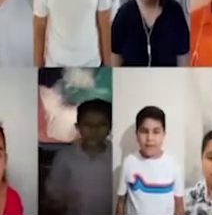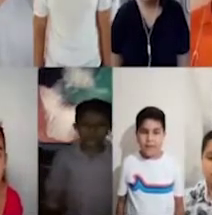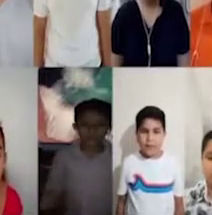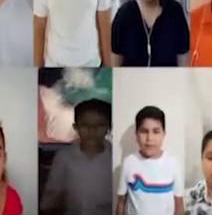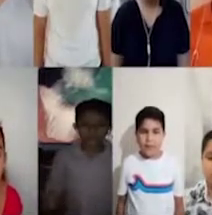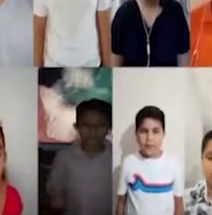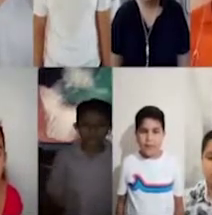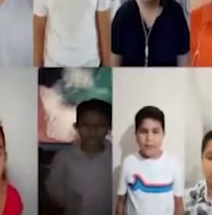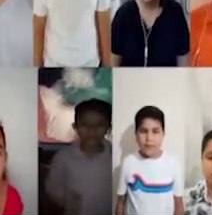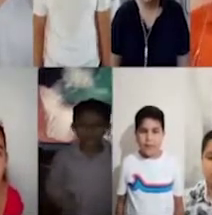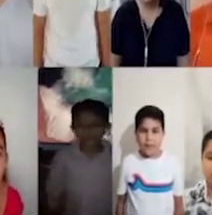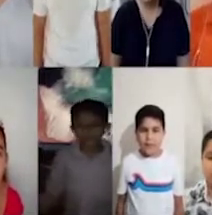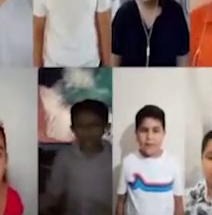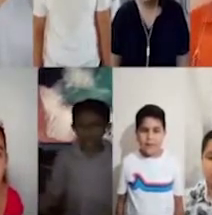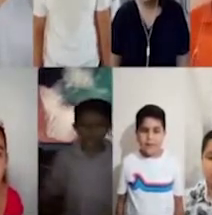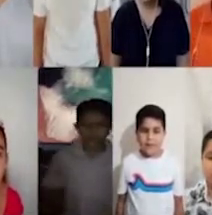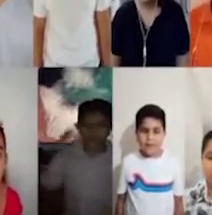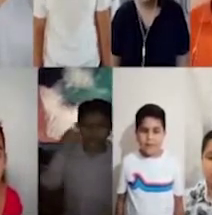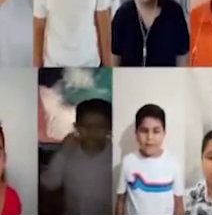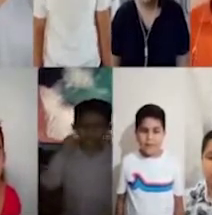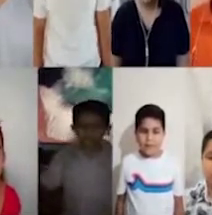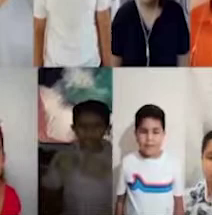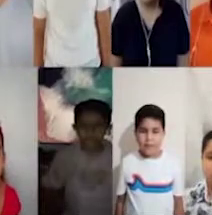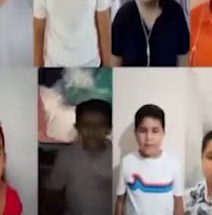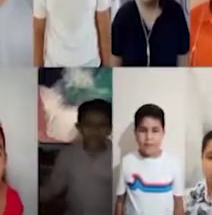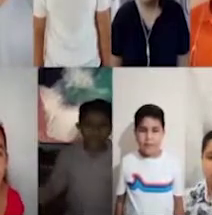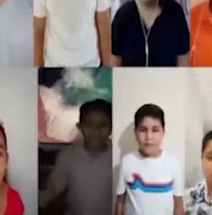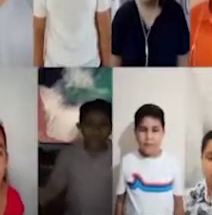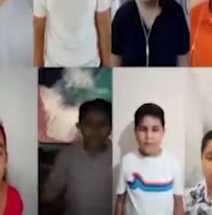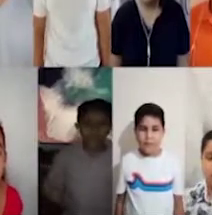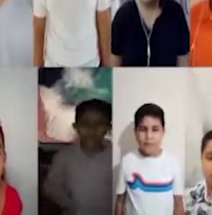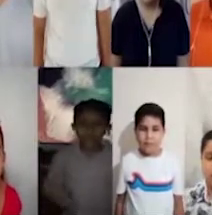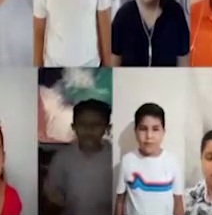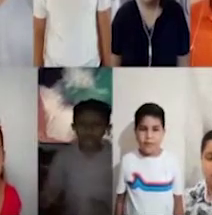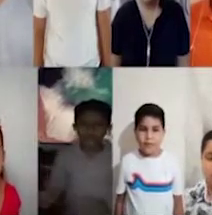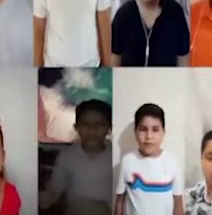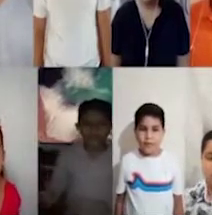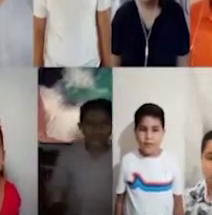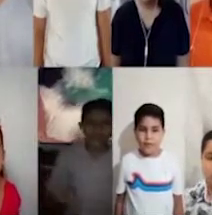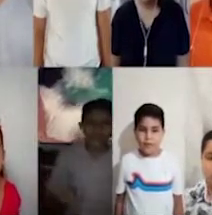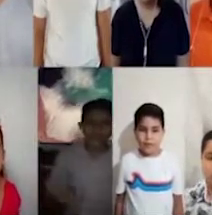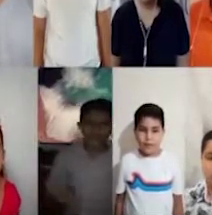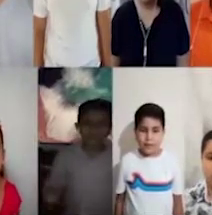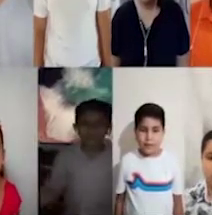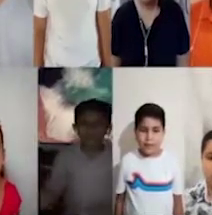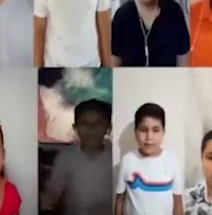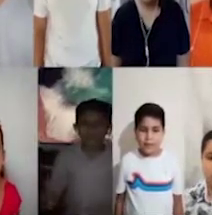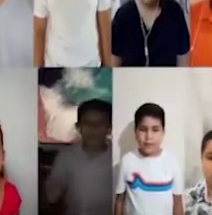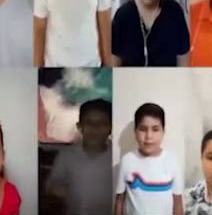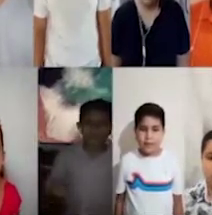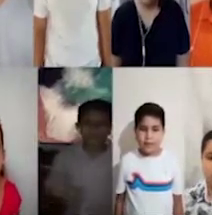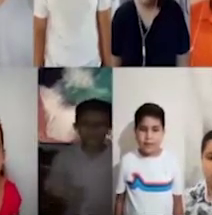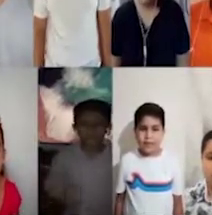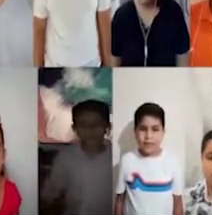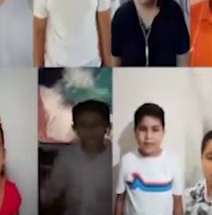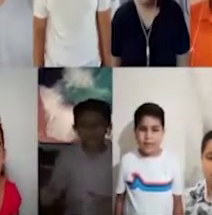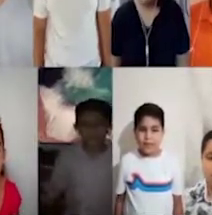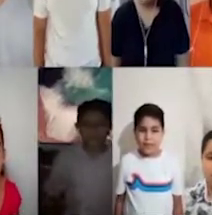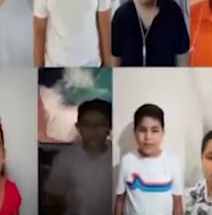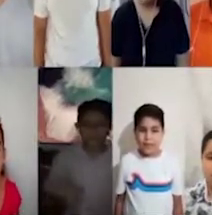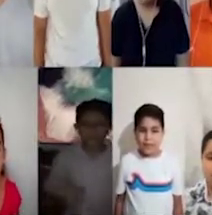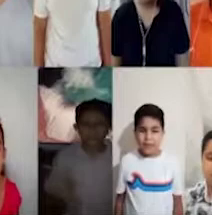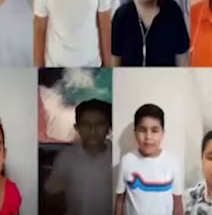blancas olas su carita podía blanquear. La negrita cucurumbe a